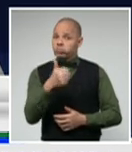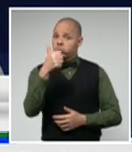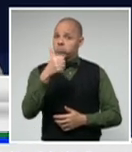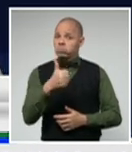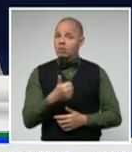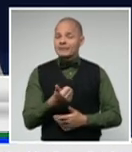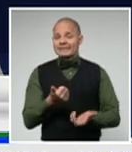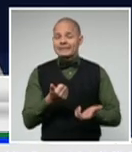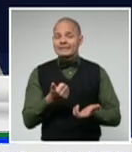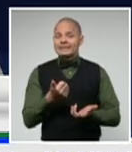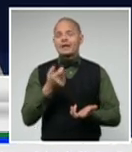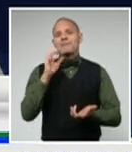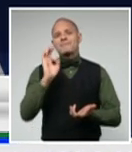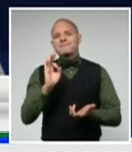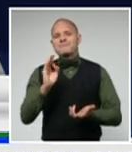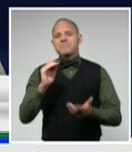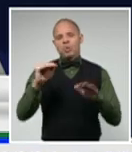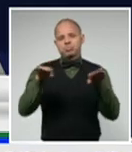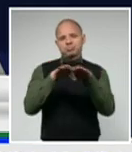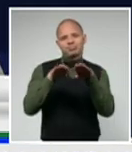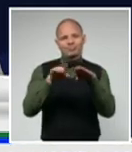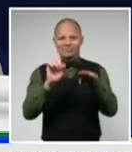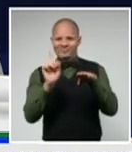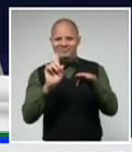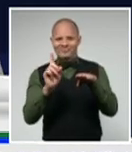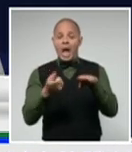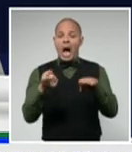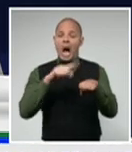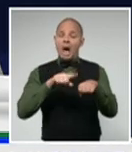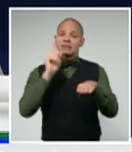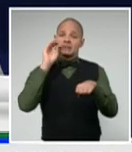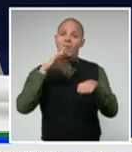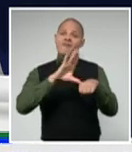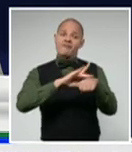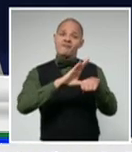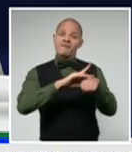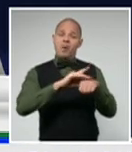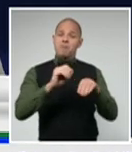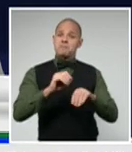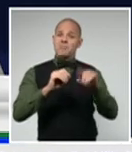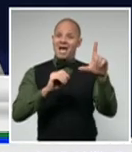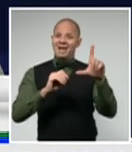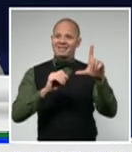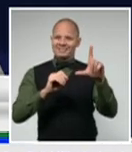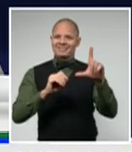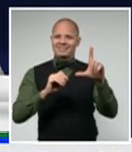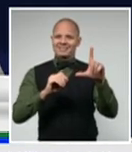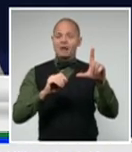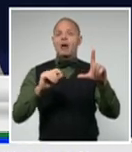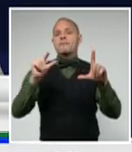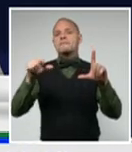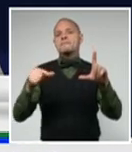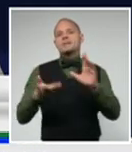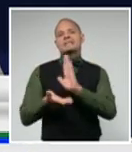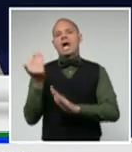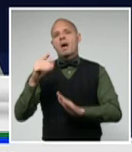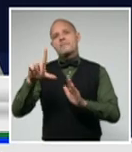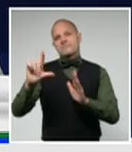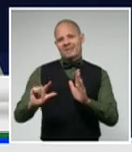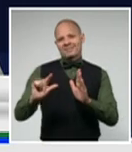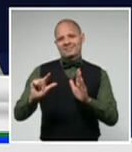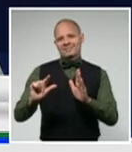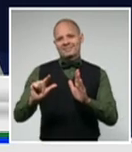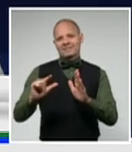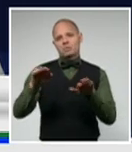se logra el indicador positivo. Altas ingresos, altas confirmados, ya que se confirma un